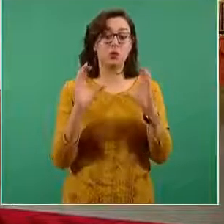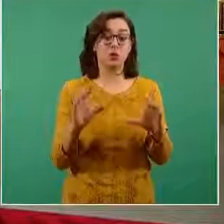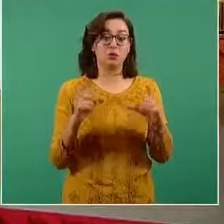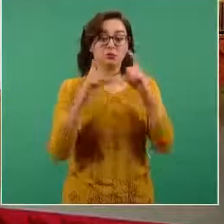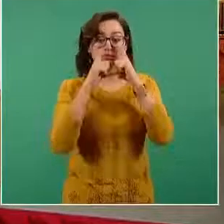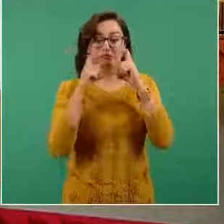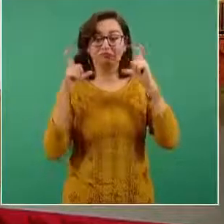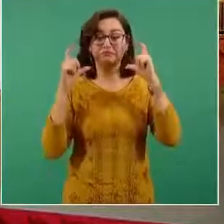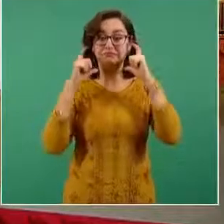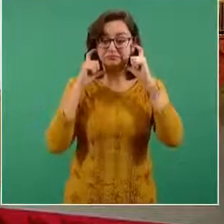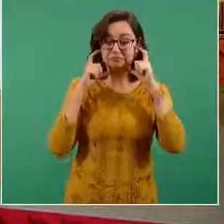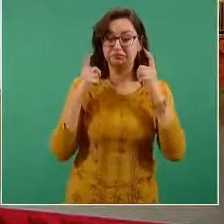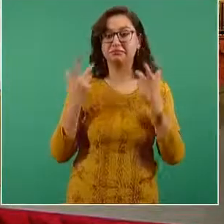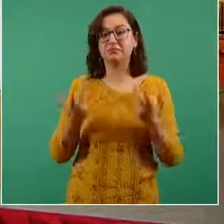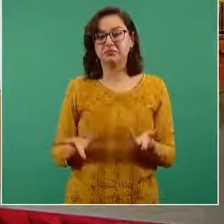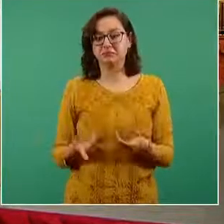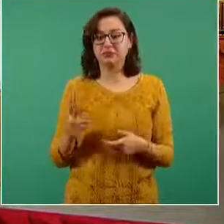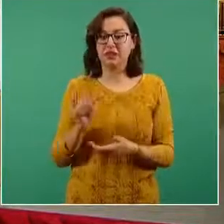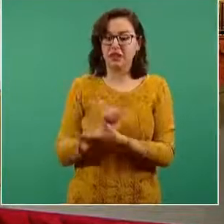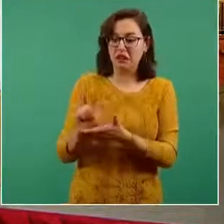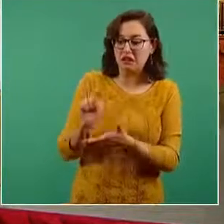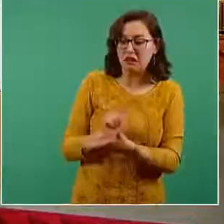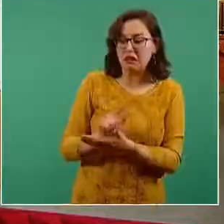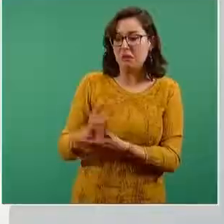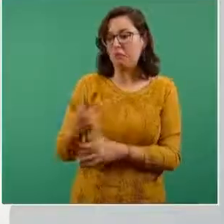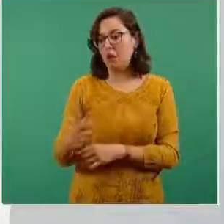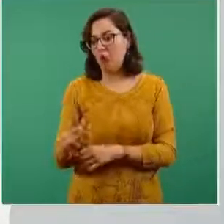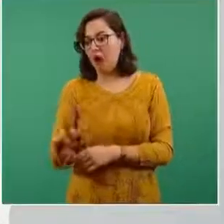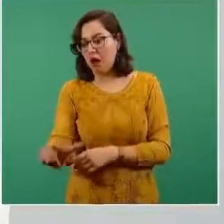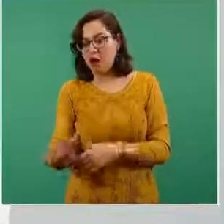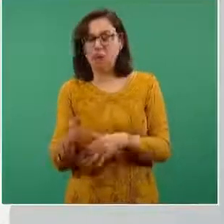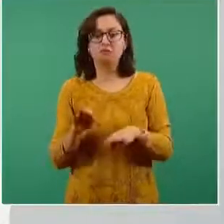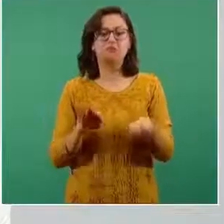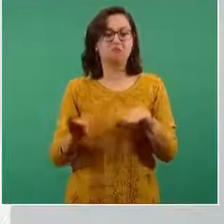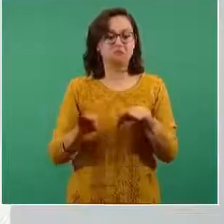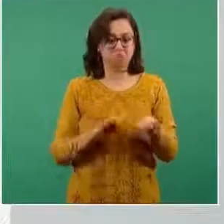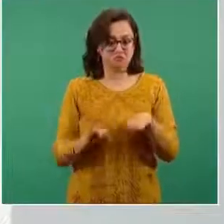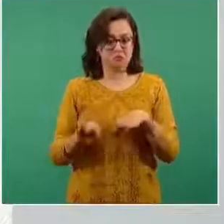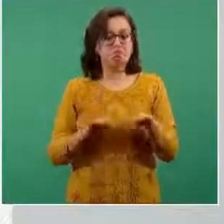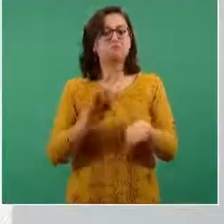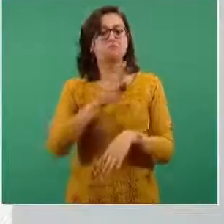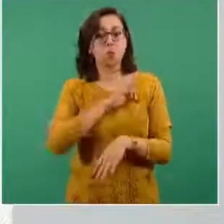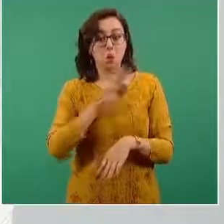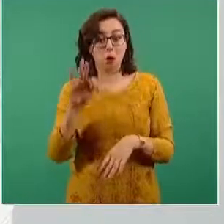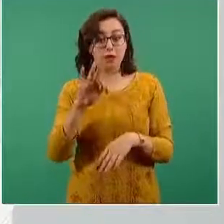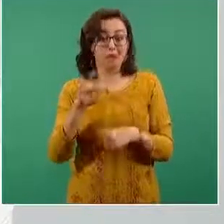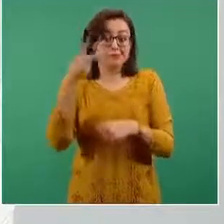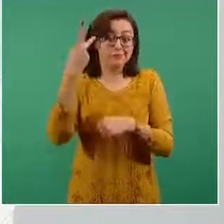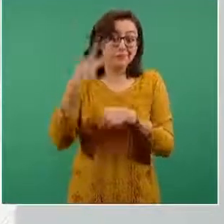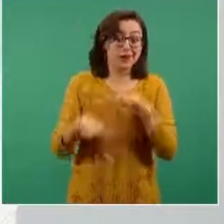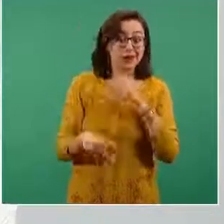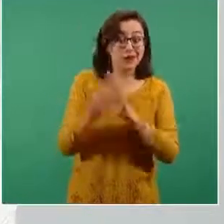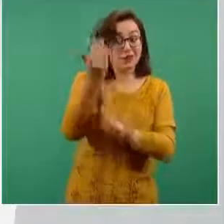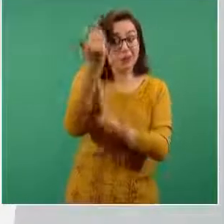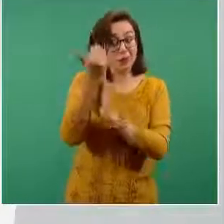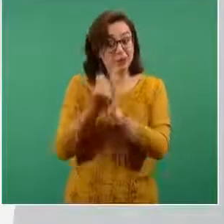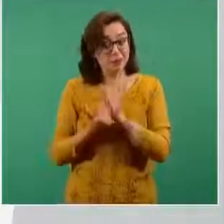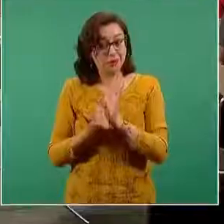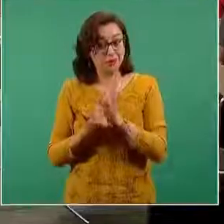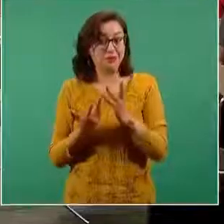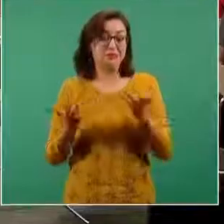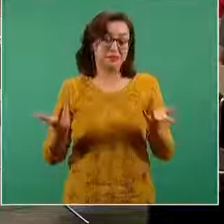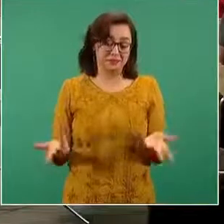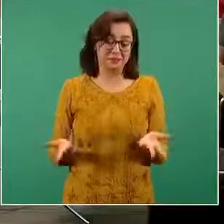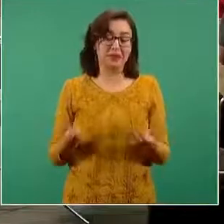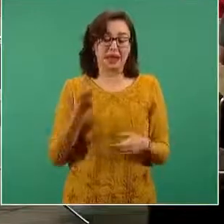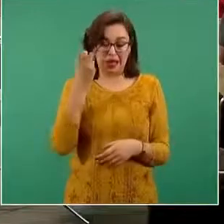prevención y a través de eso puede mantener su actividad económica con un nivel de riesgo bajo para ella y para las personas